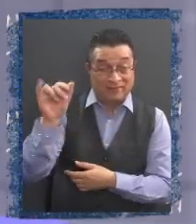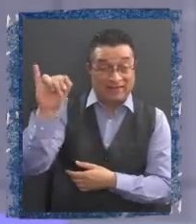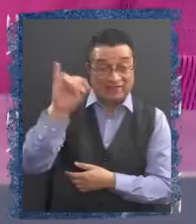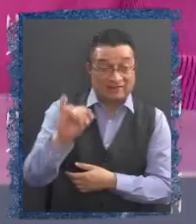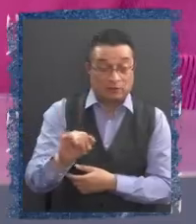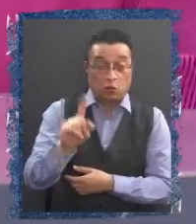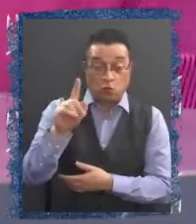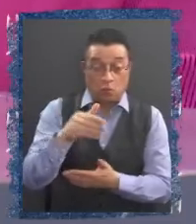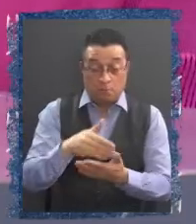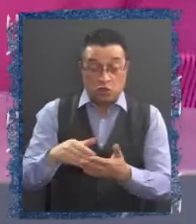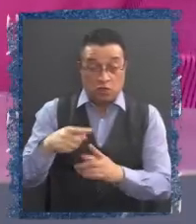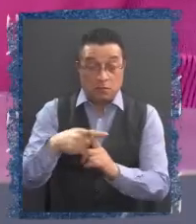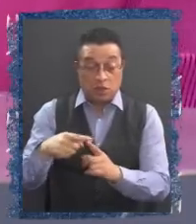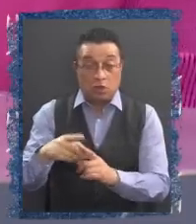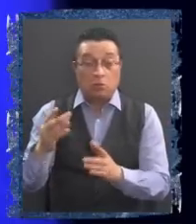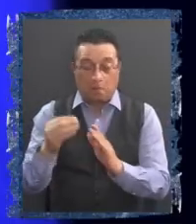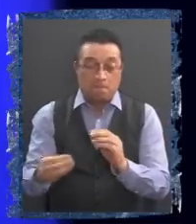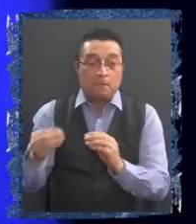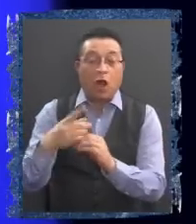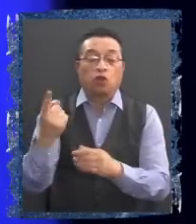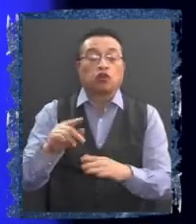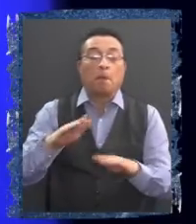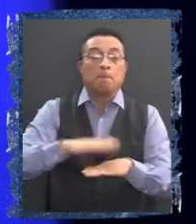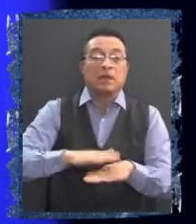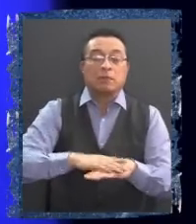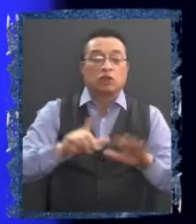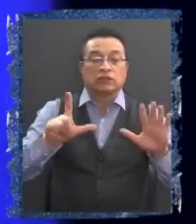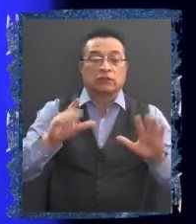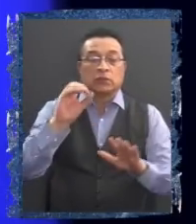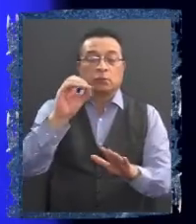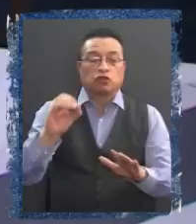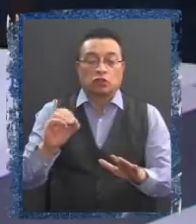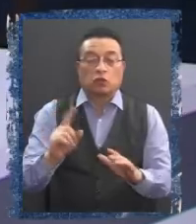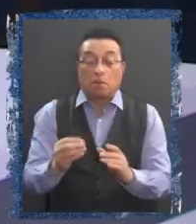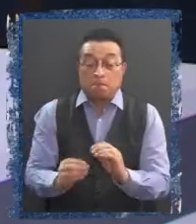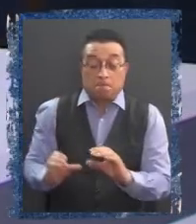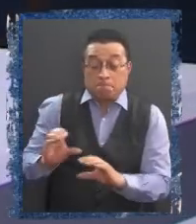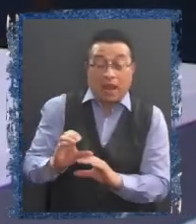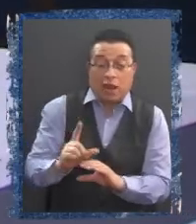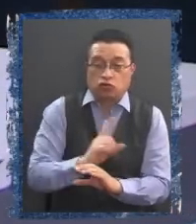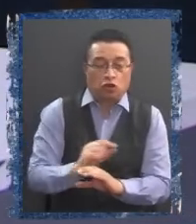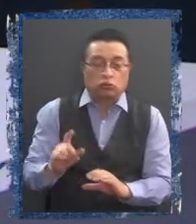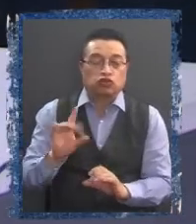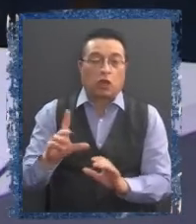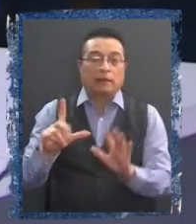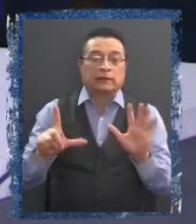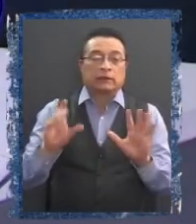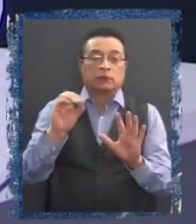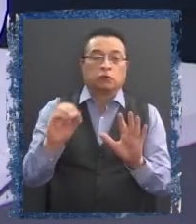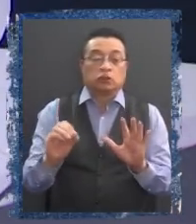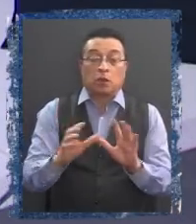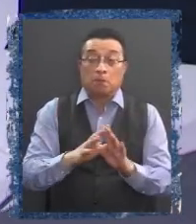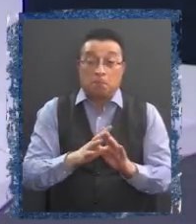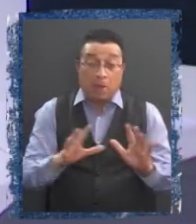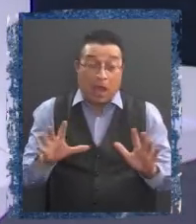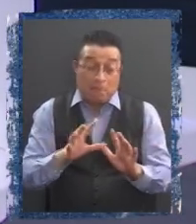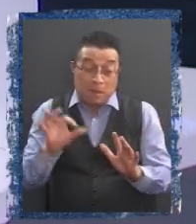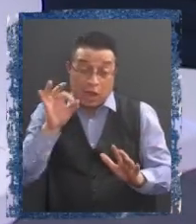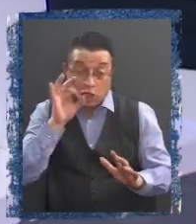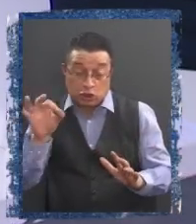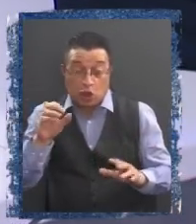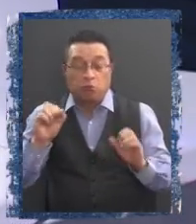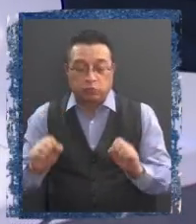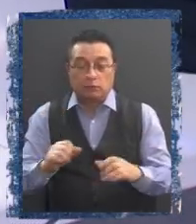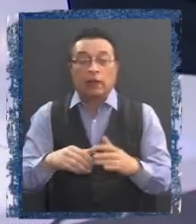millones pone adicional, el resto pone el mínimo, el 7%, porque no tienen más plata. Entonces, solamente la gente más rica va a tener plata para tener el